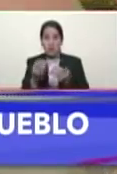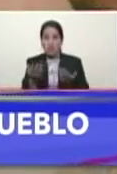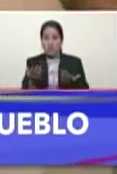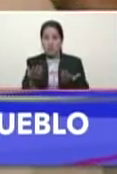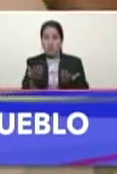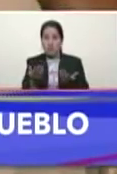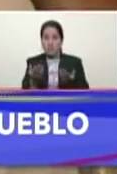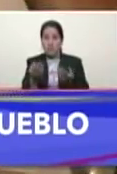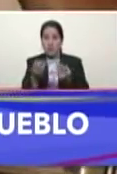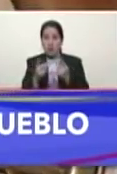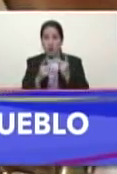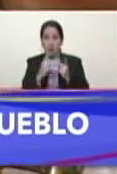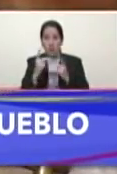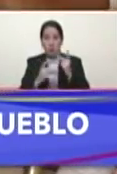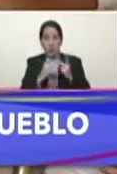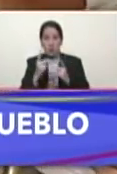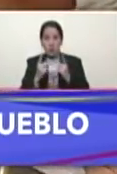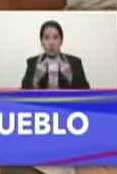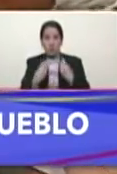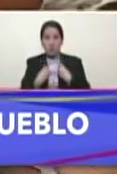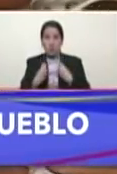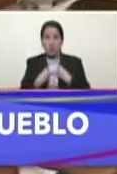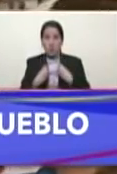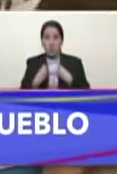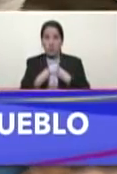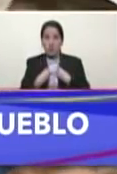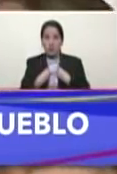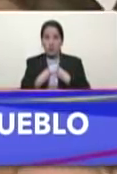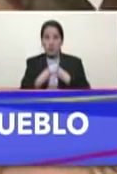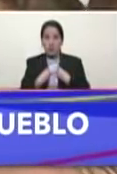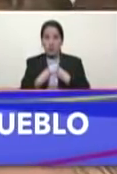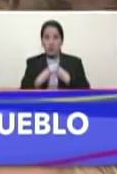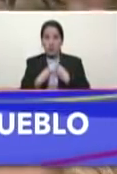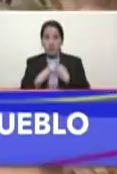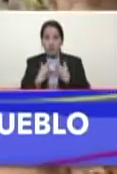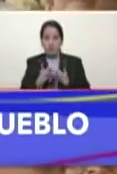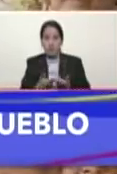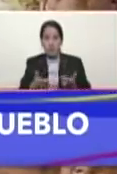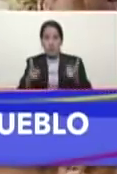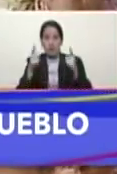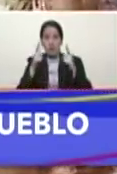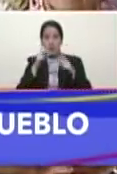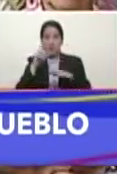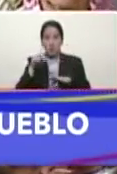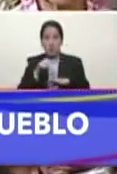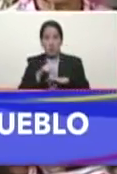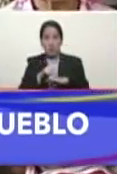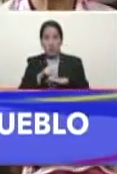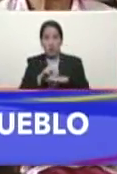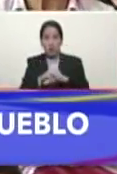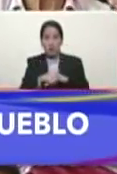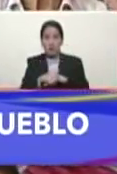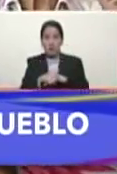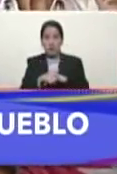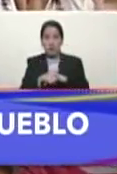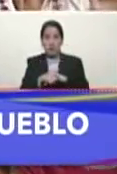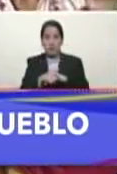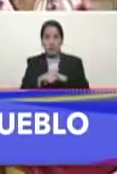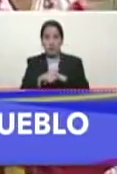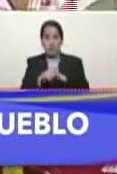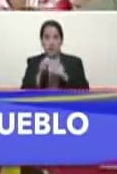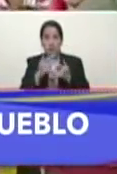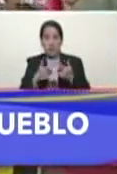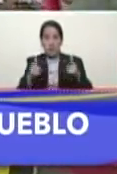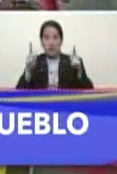Así que el proceso que estamos viviendo, compañeros, es un proceso de liberación nacional. Nos estamos liberando de amarras,